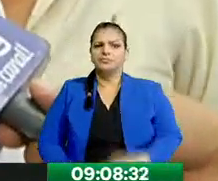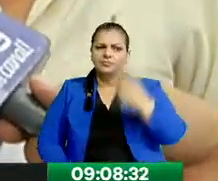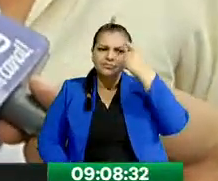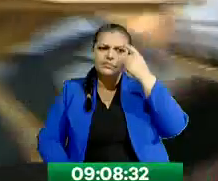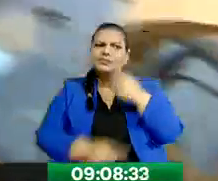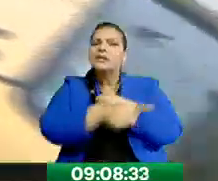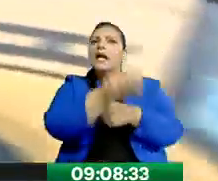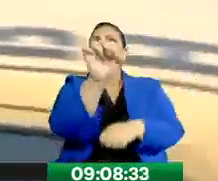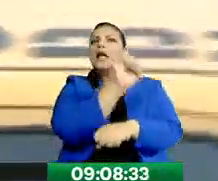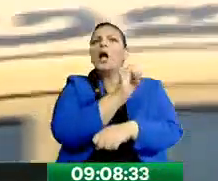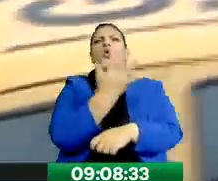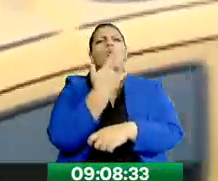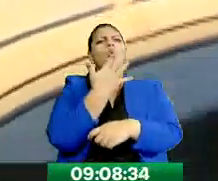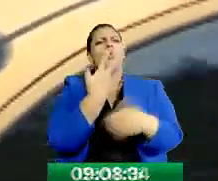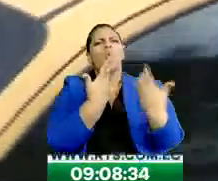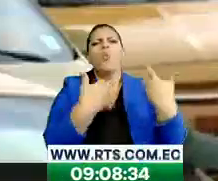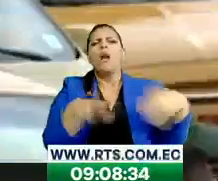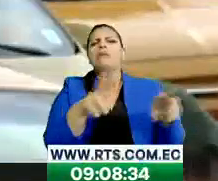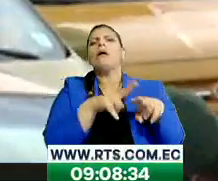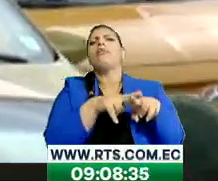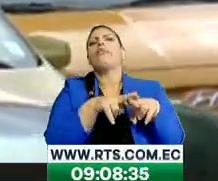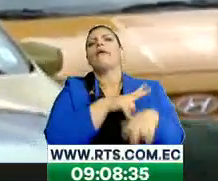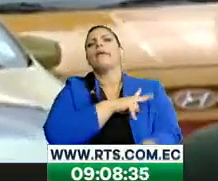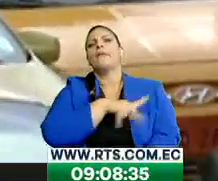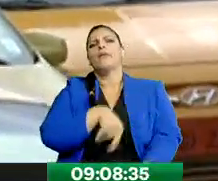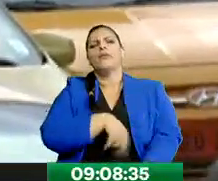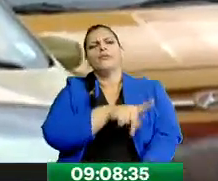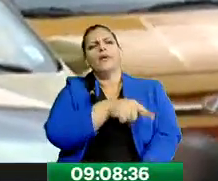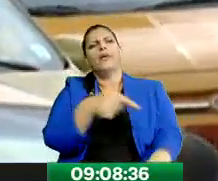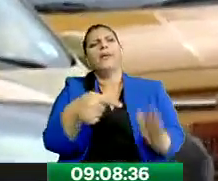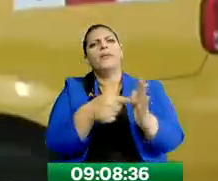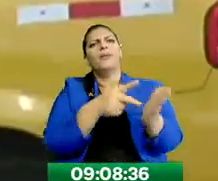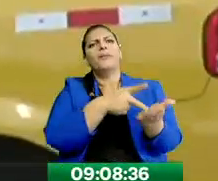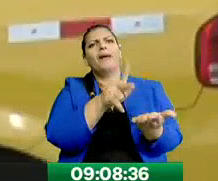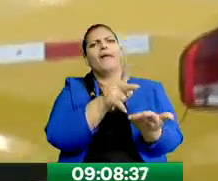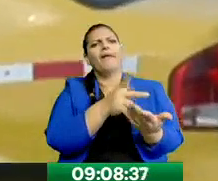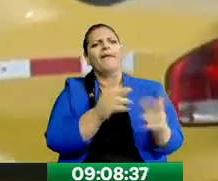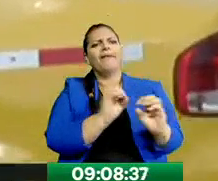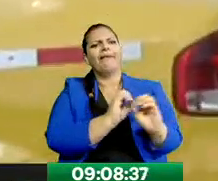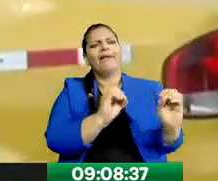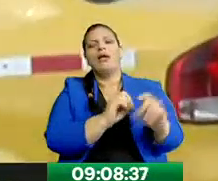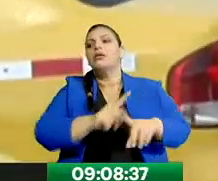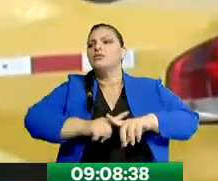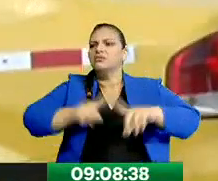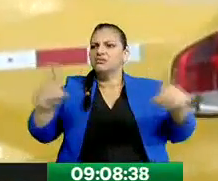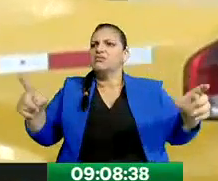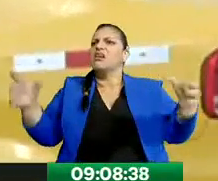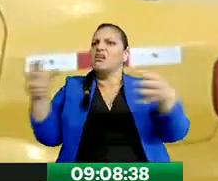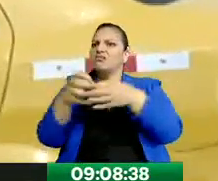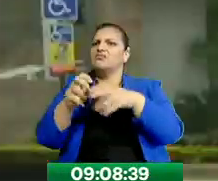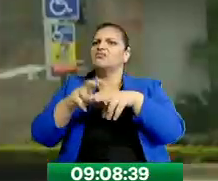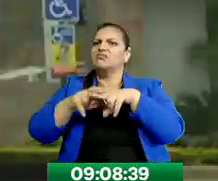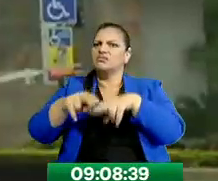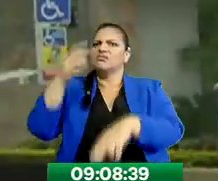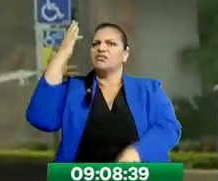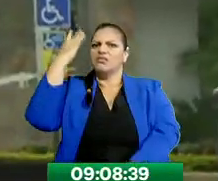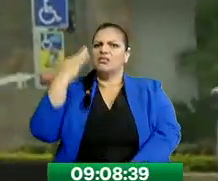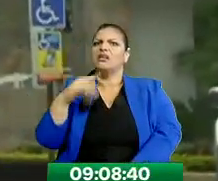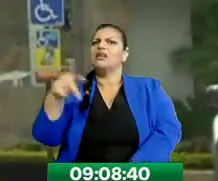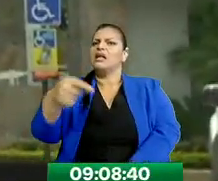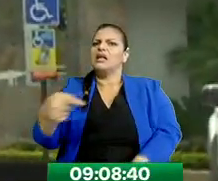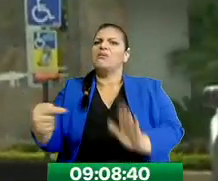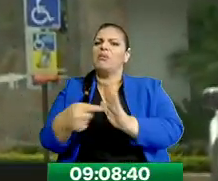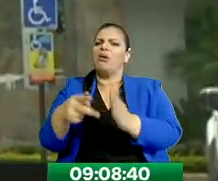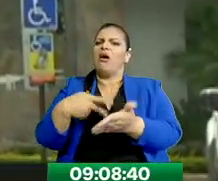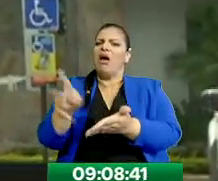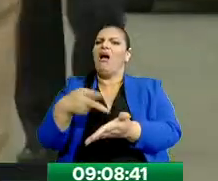no pagan. Poco a poco, la legión de taxistas que según los dirigentes aglutinaba a 2.000 unidades, aparecía